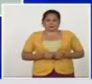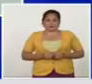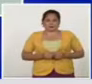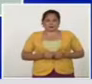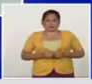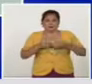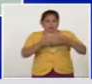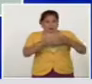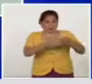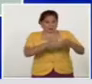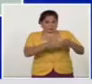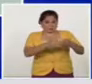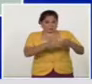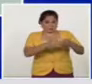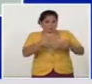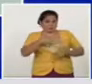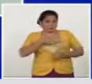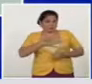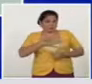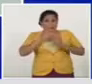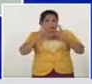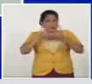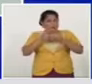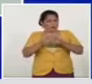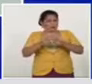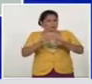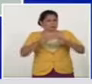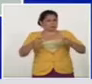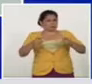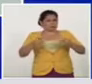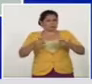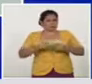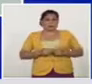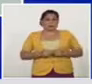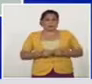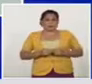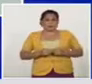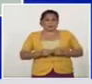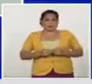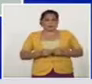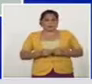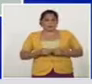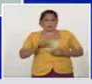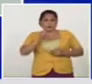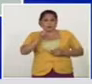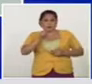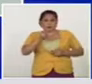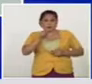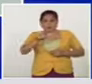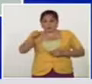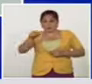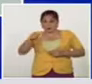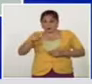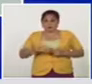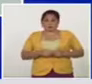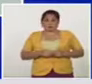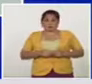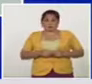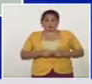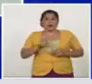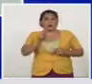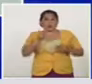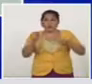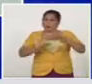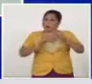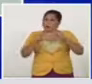Granma, que ha tenido cifras muy elevadas últimas semanas fundamentalmente, ha ido